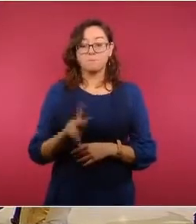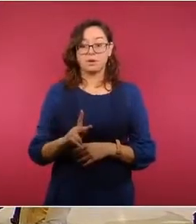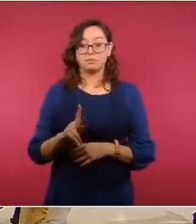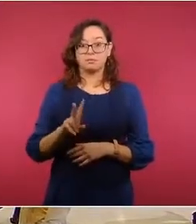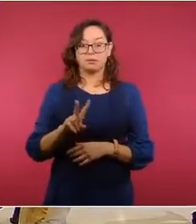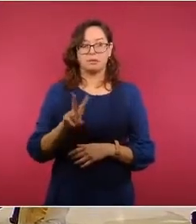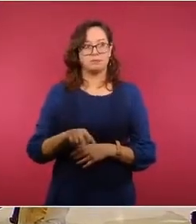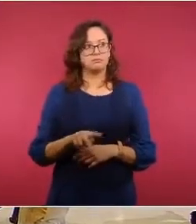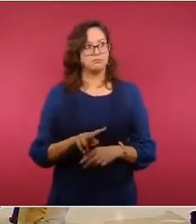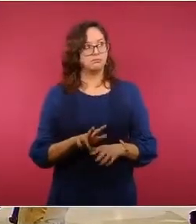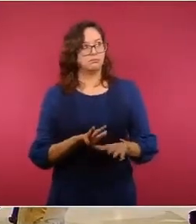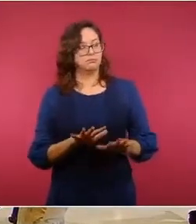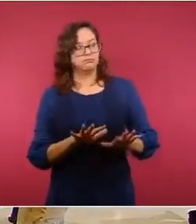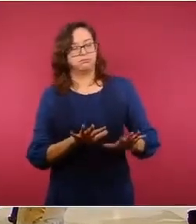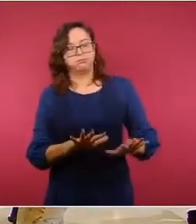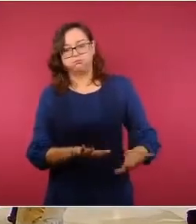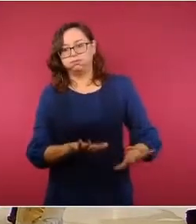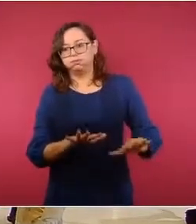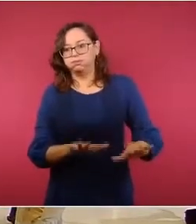monumental,